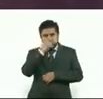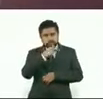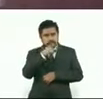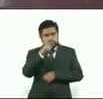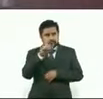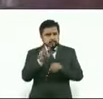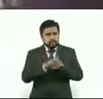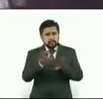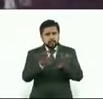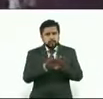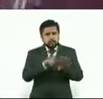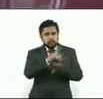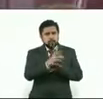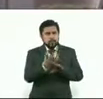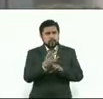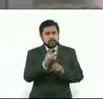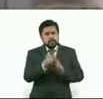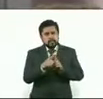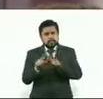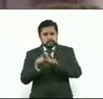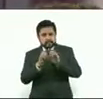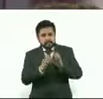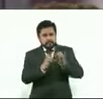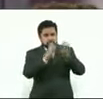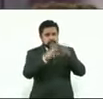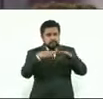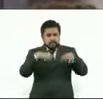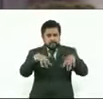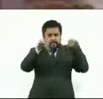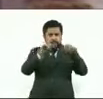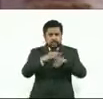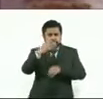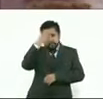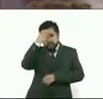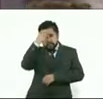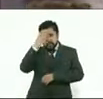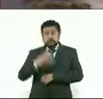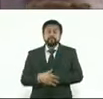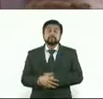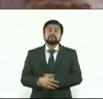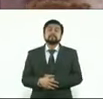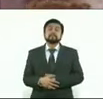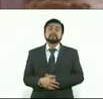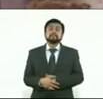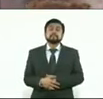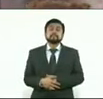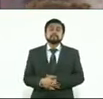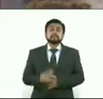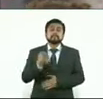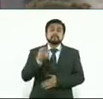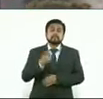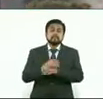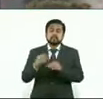el monumento a los niños héroes y también de fondo el castillo de Chapultepec, el sitio que pues, también